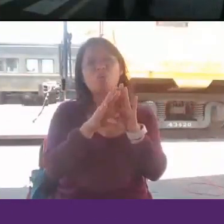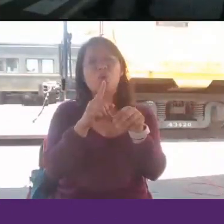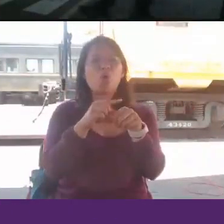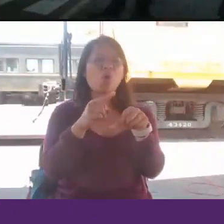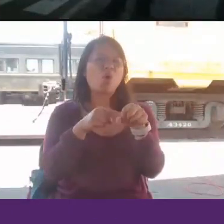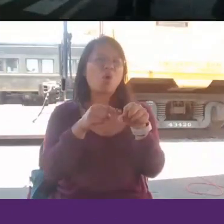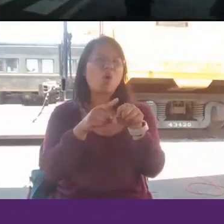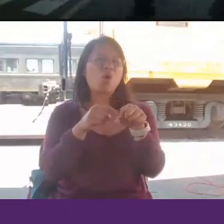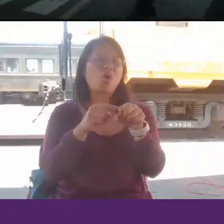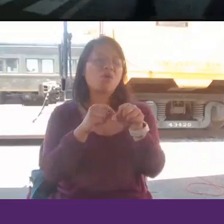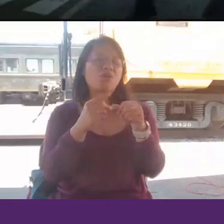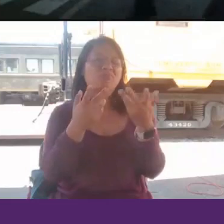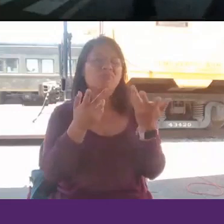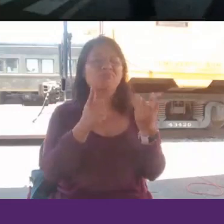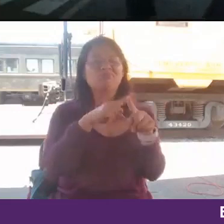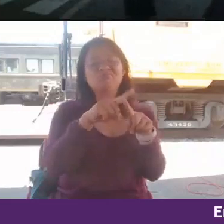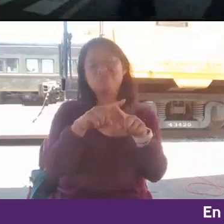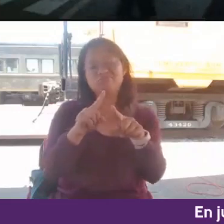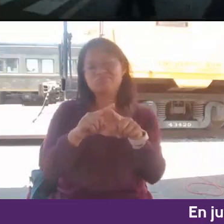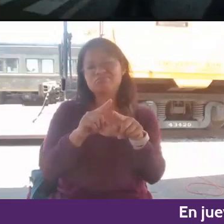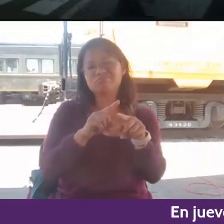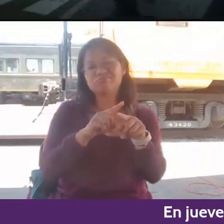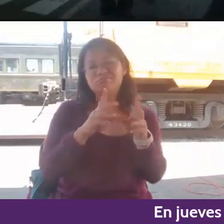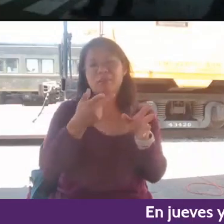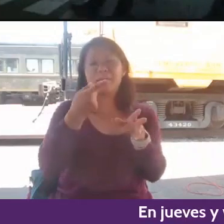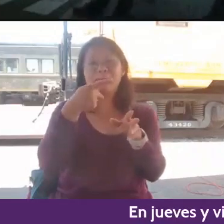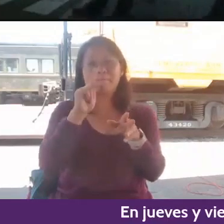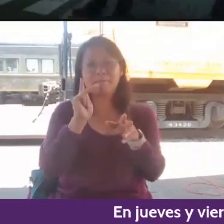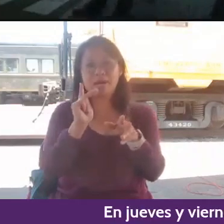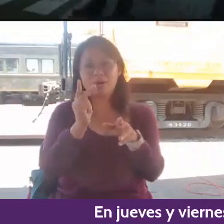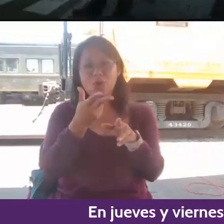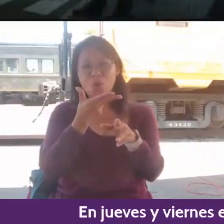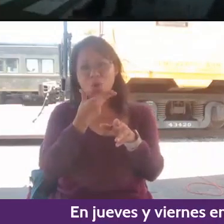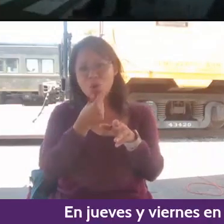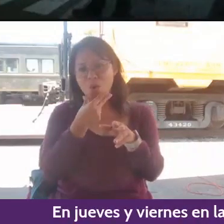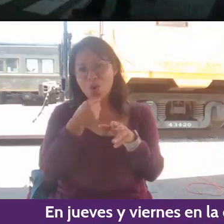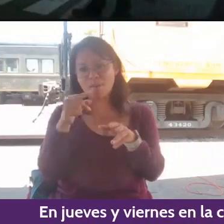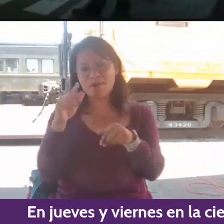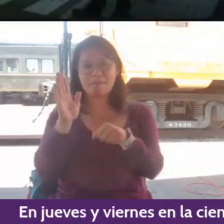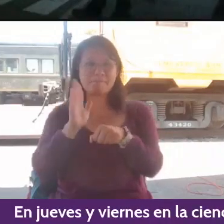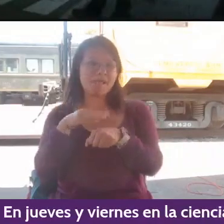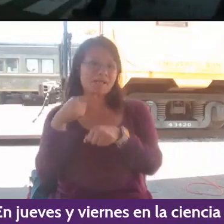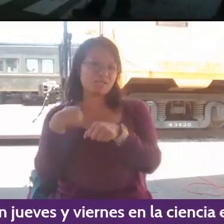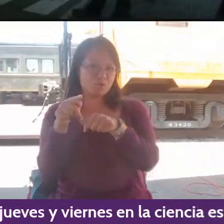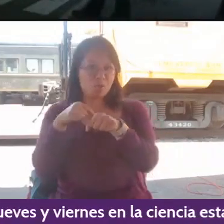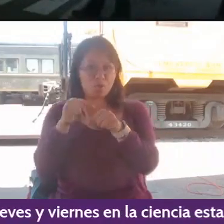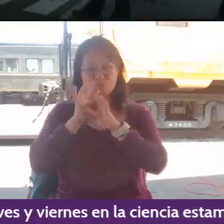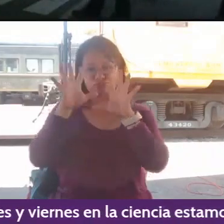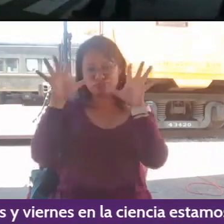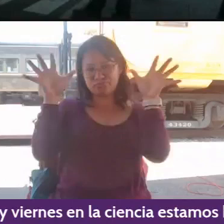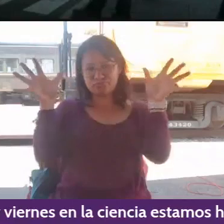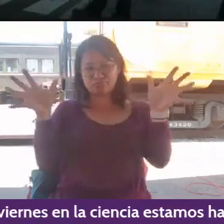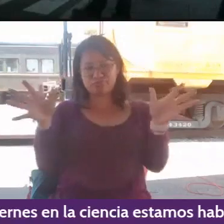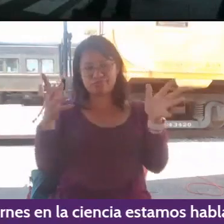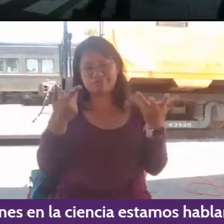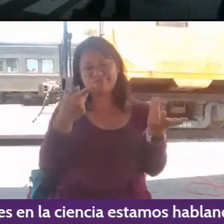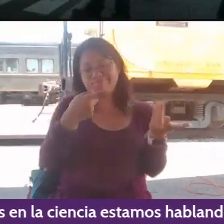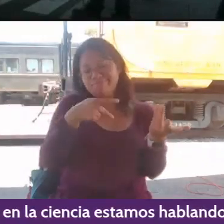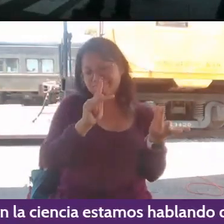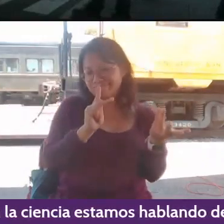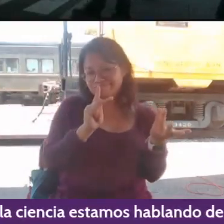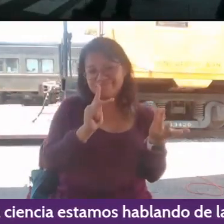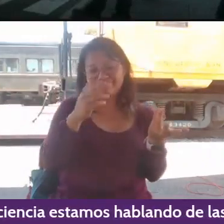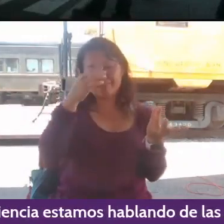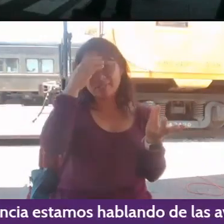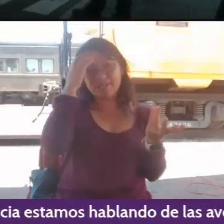ya sabes, ¿no? Como pasa en los humanos, igualito, ¿no? Es cierto. Pero en las aves rapaces tenemos algo mucho